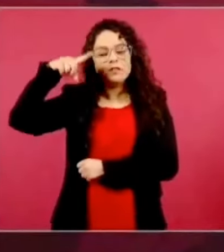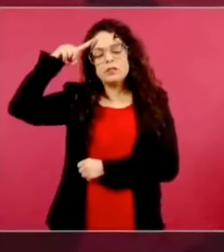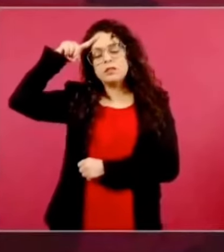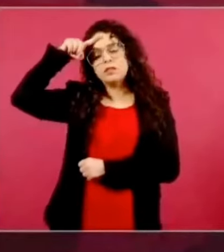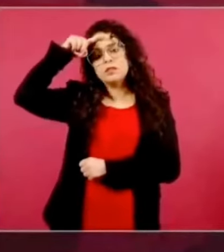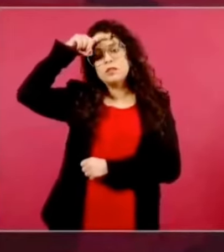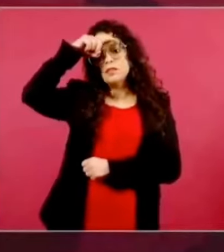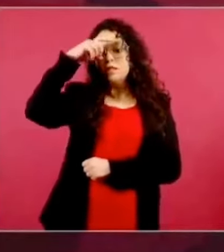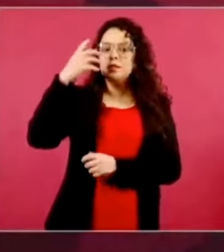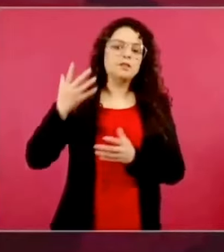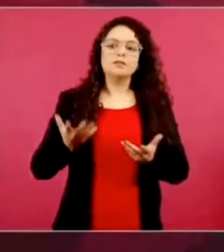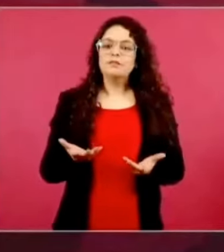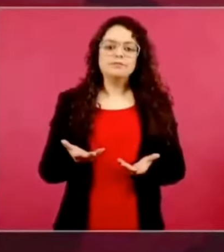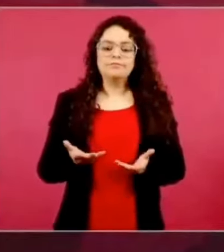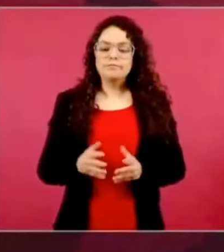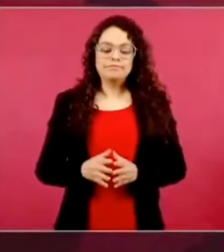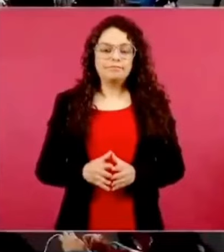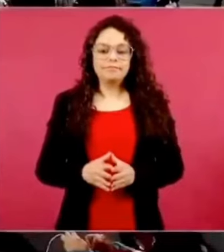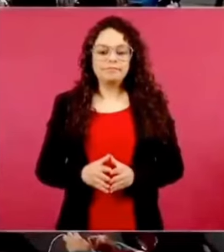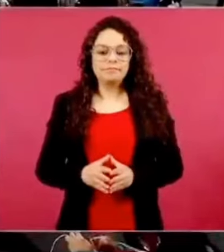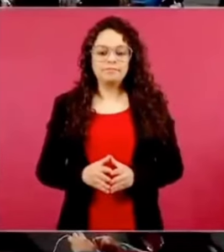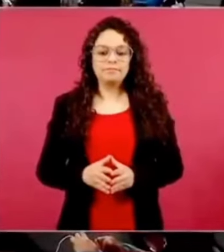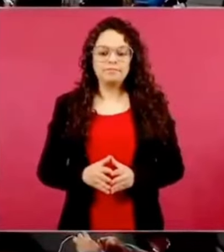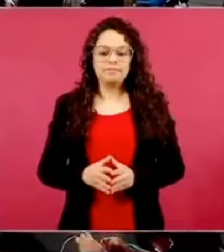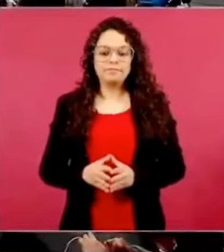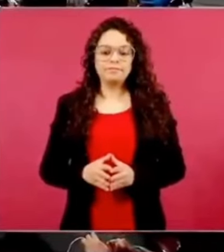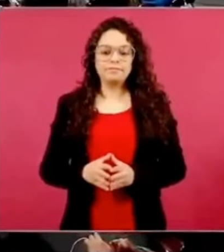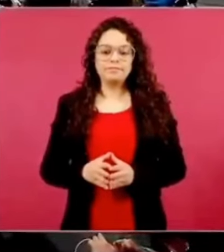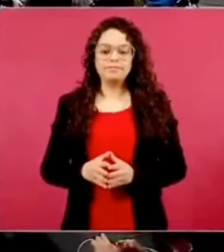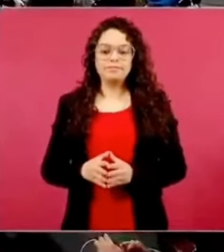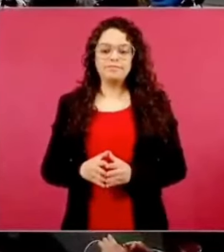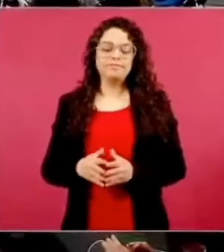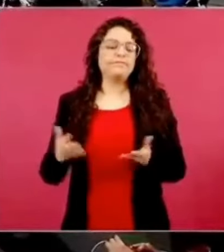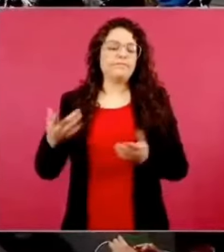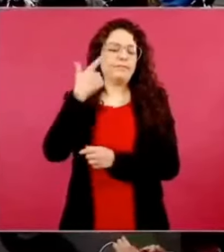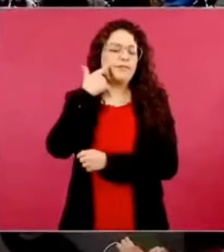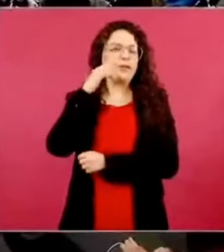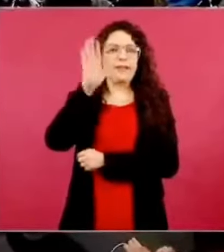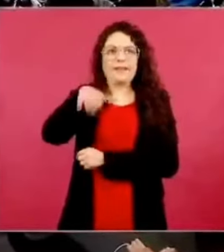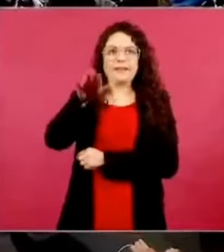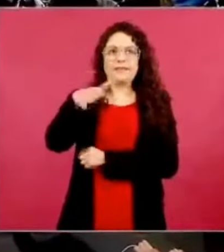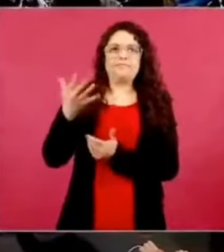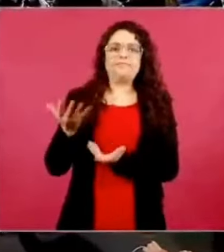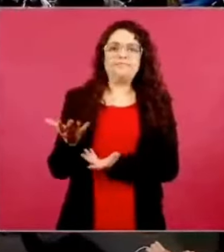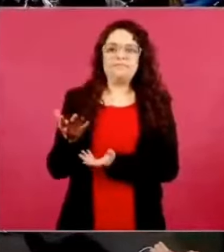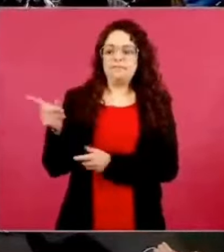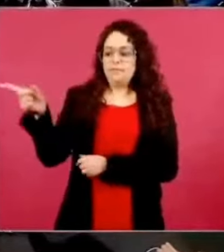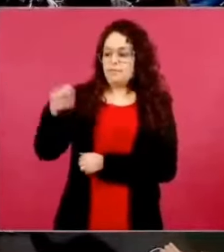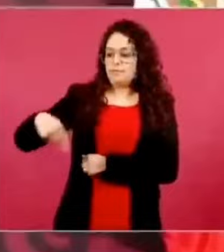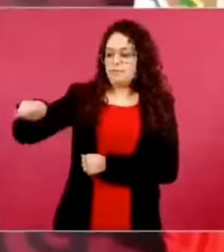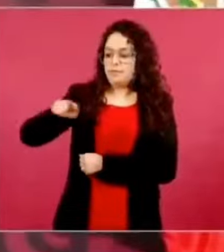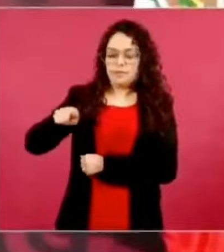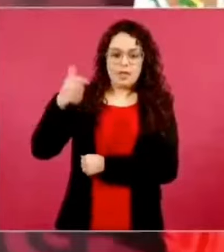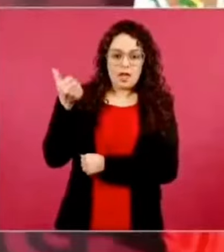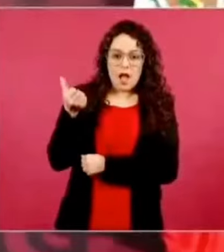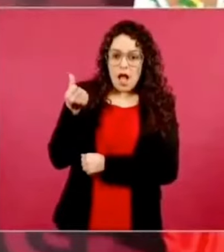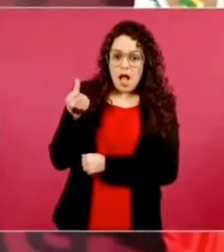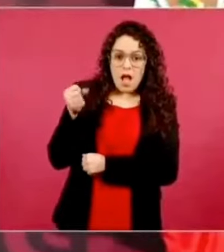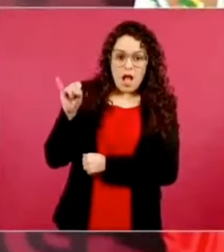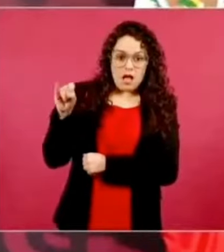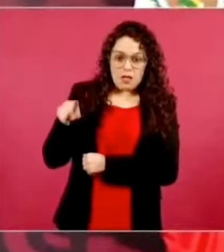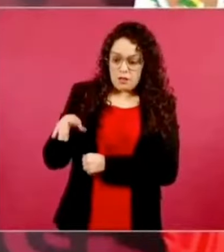porque imagínense una gente que se formó clasista, que se